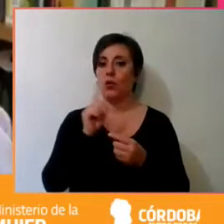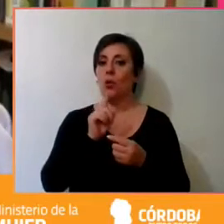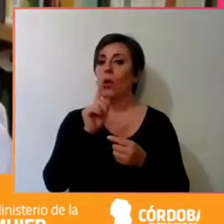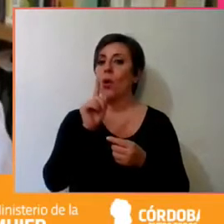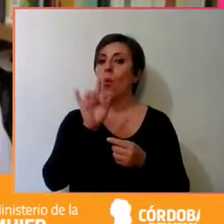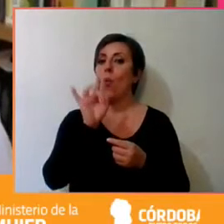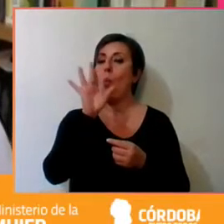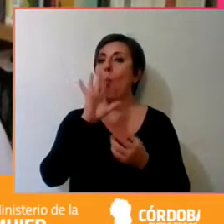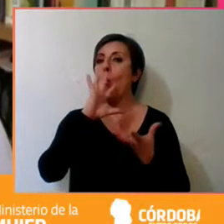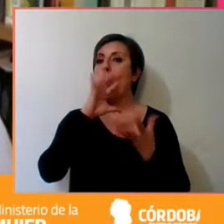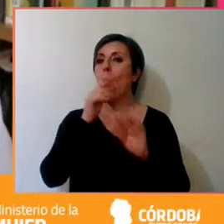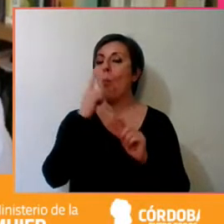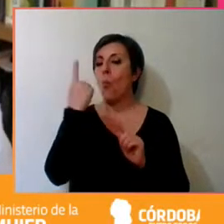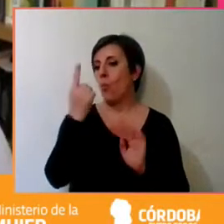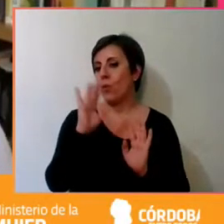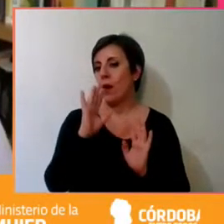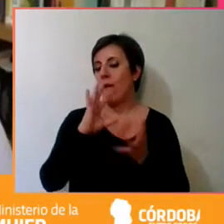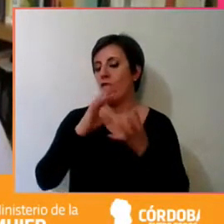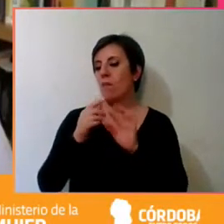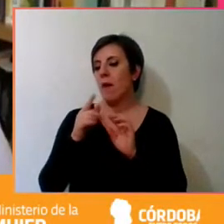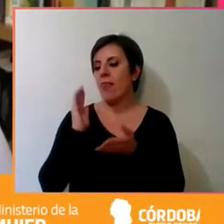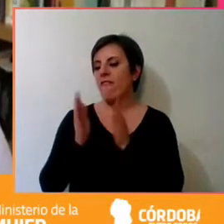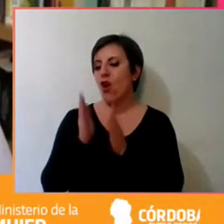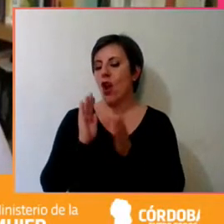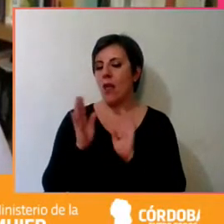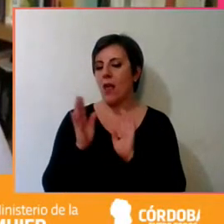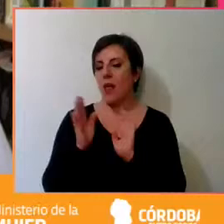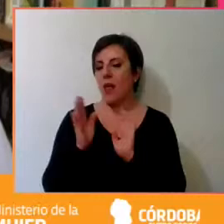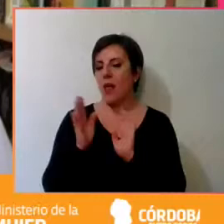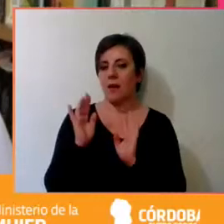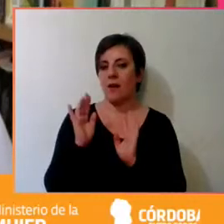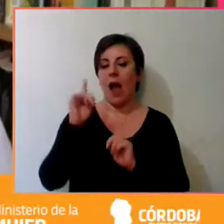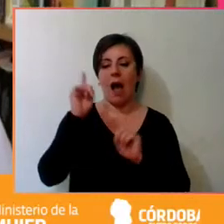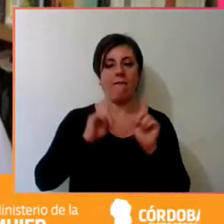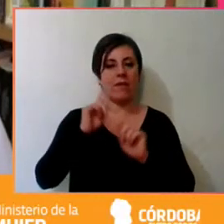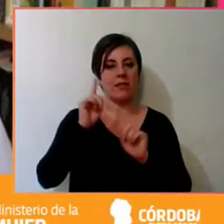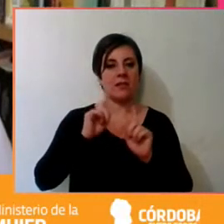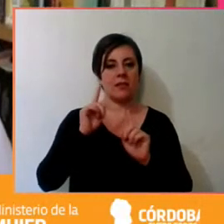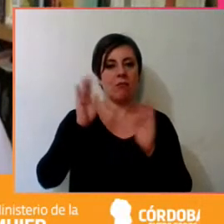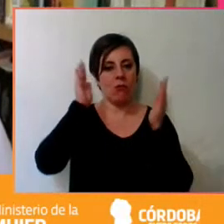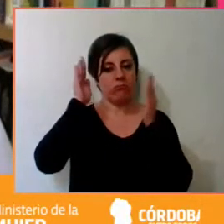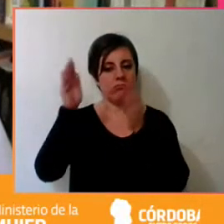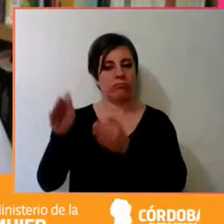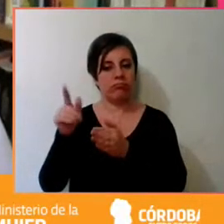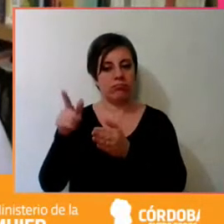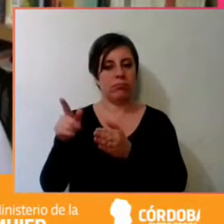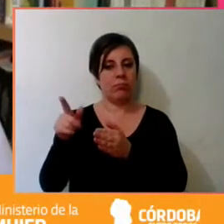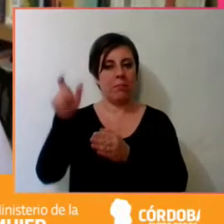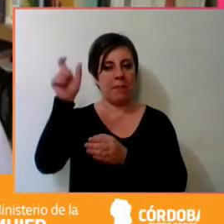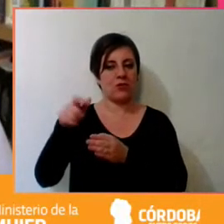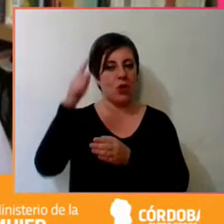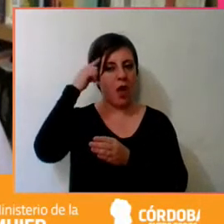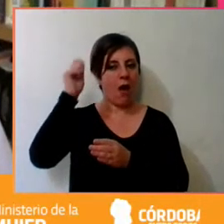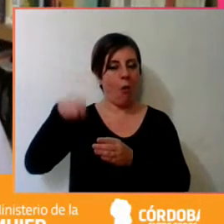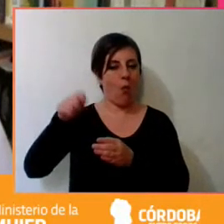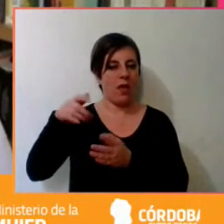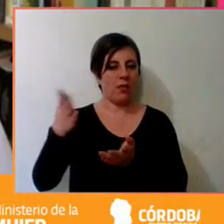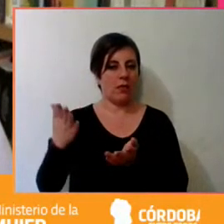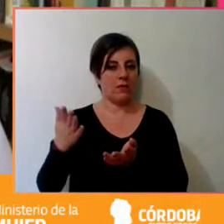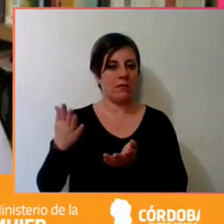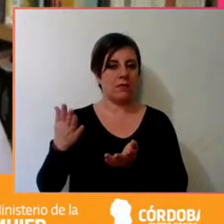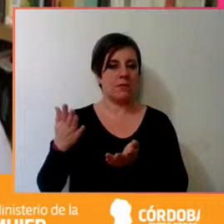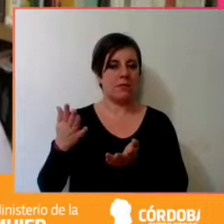es una modalidad de violencia, como a veces se ha tratado por parte incluso de juristas, ¿no? La